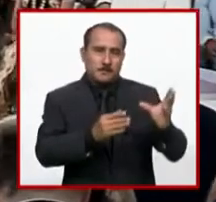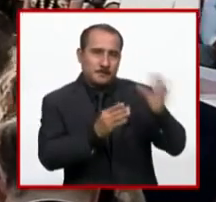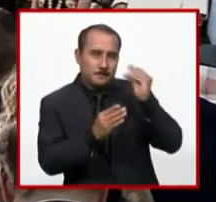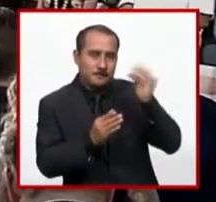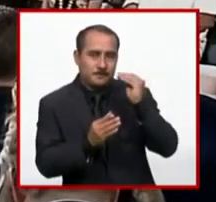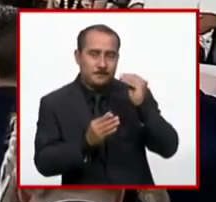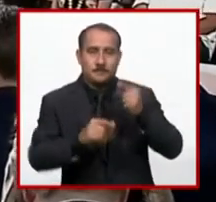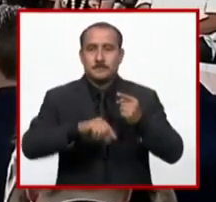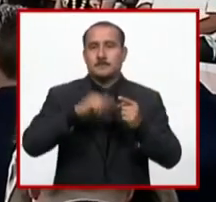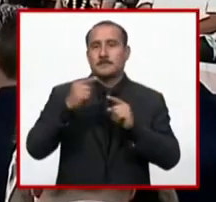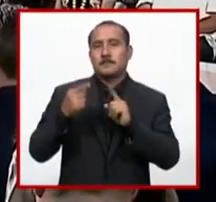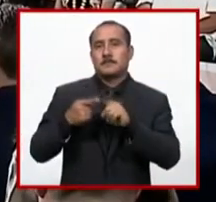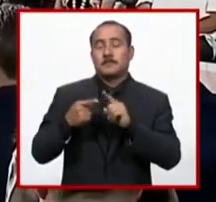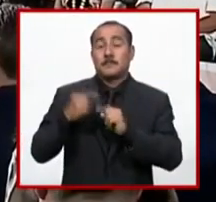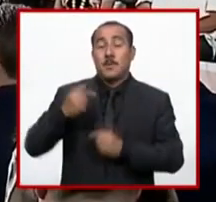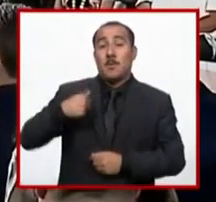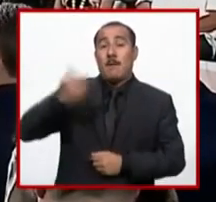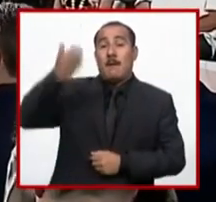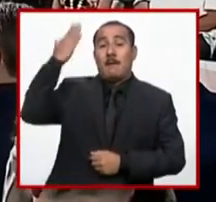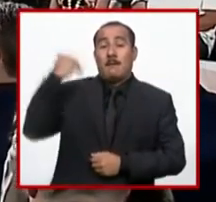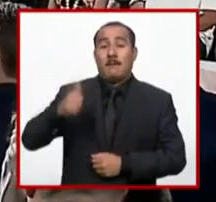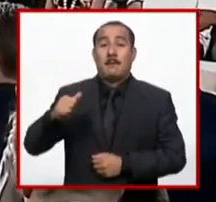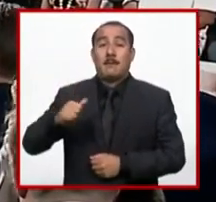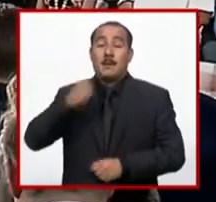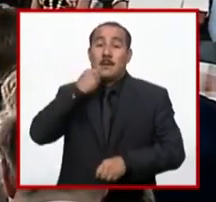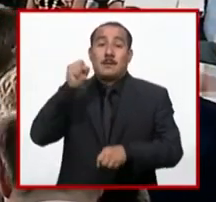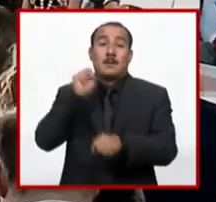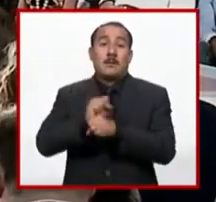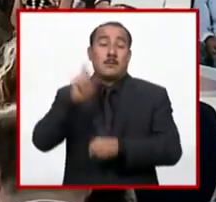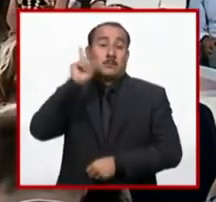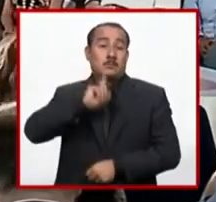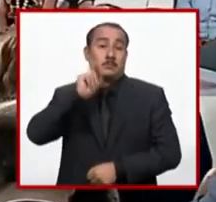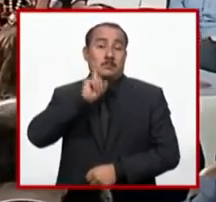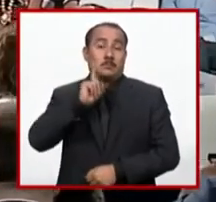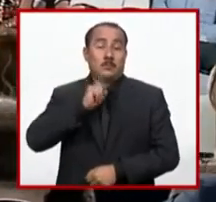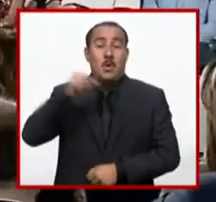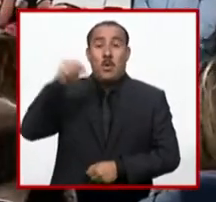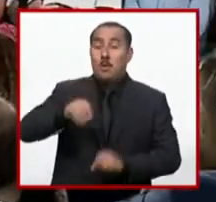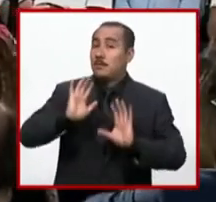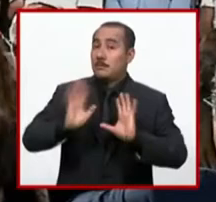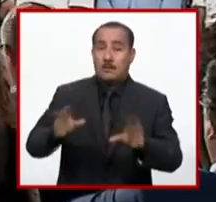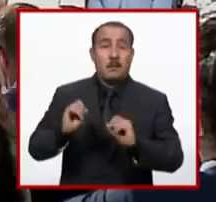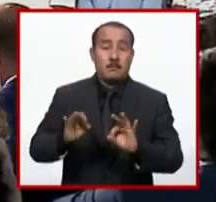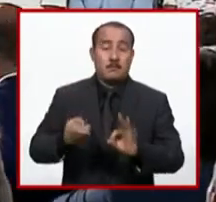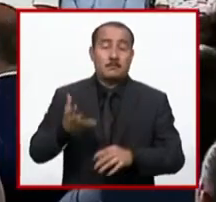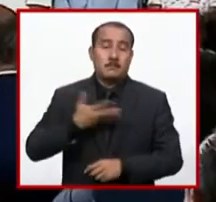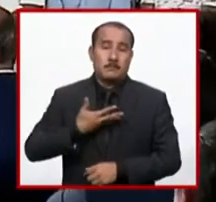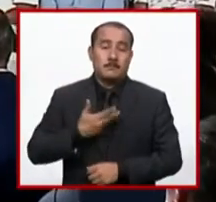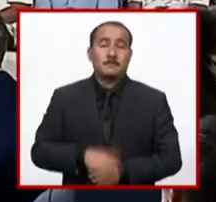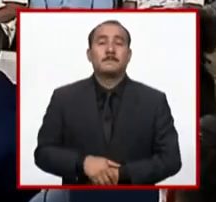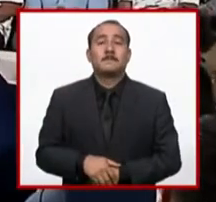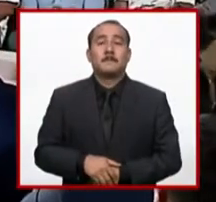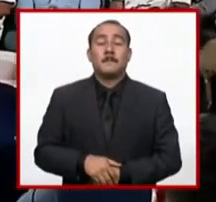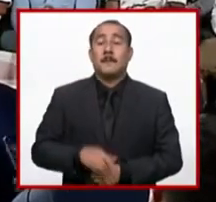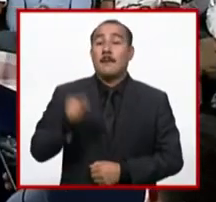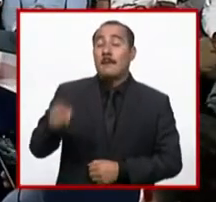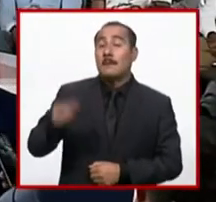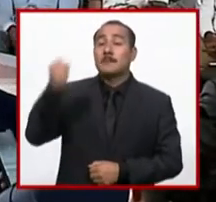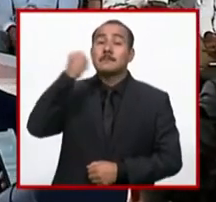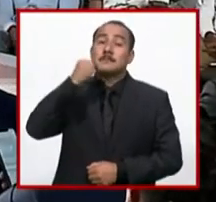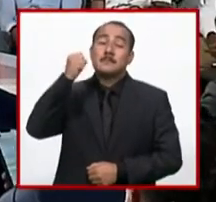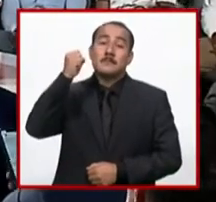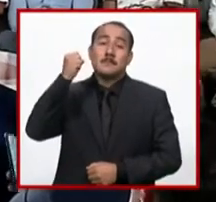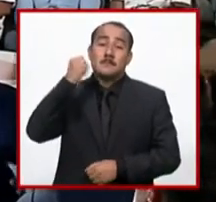Primero, en mi campaña se planteó la Secretaría de la Mujer, que hoy ya es una realidad. Y en esa secretaría se